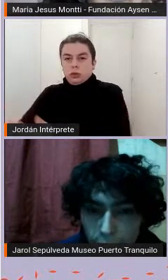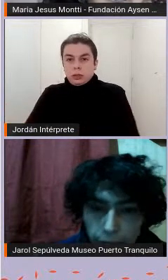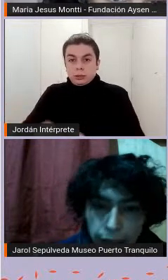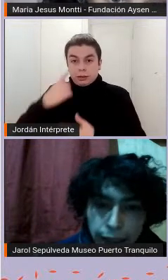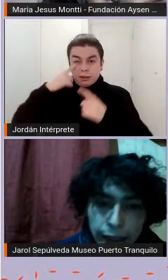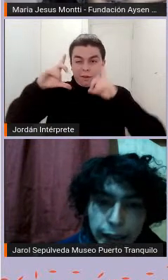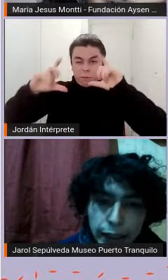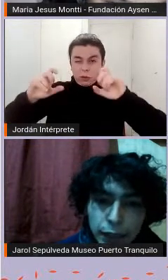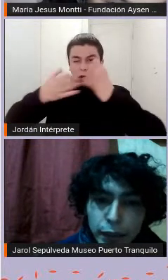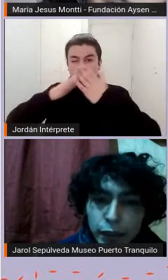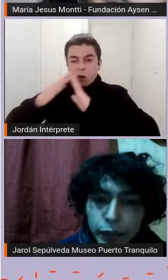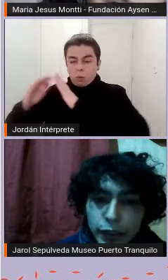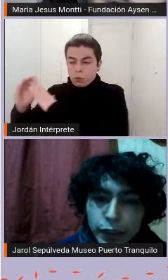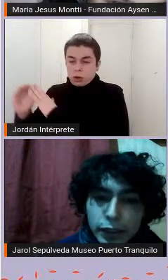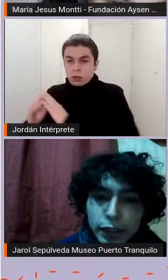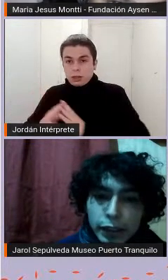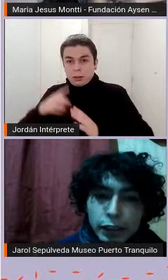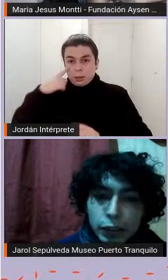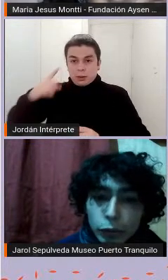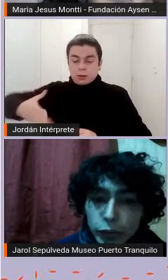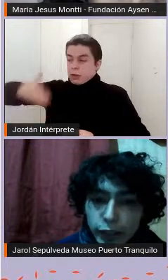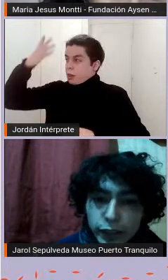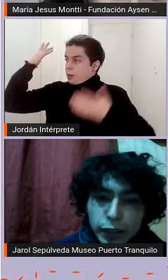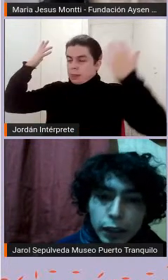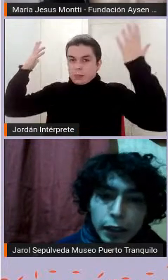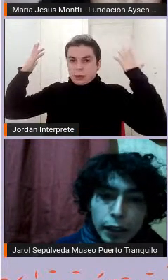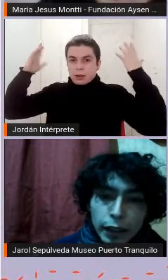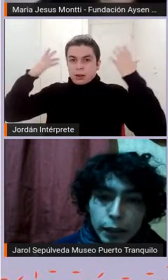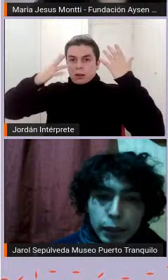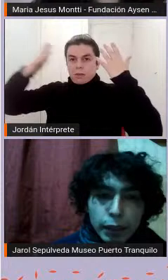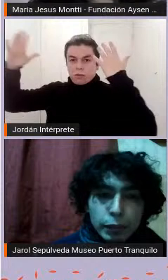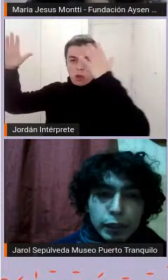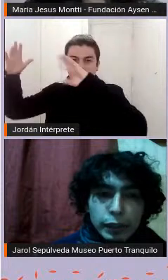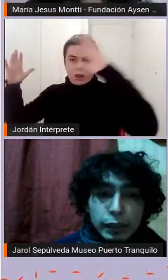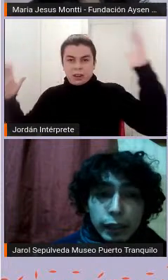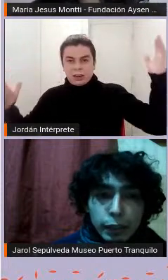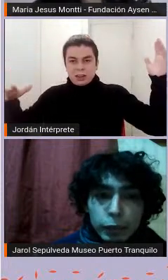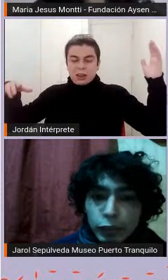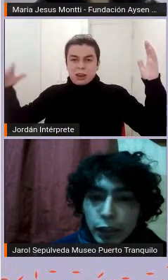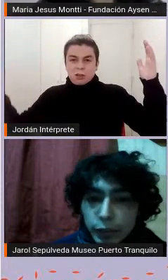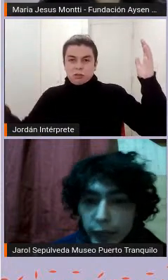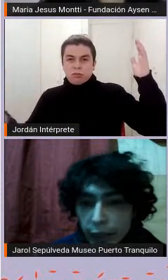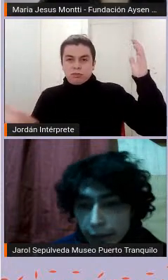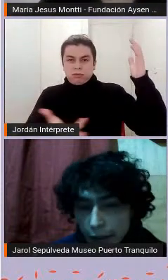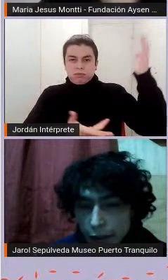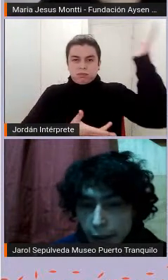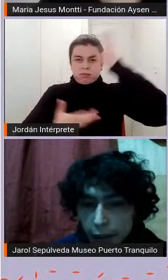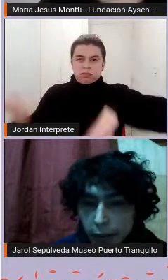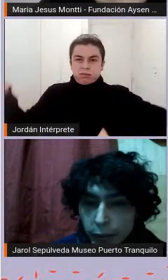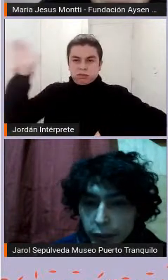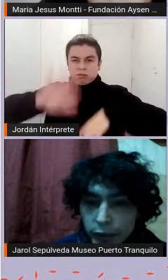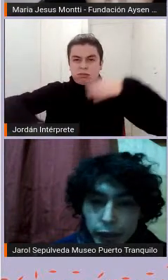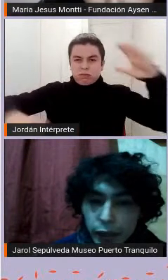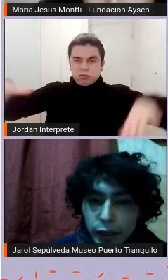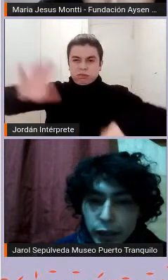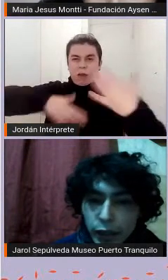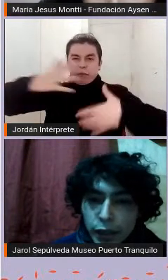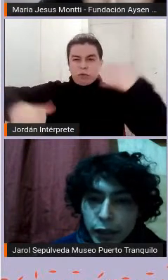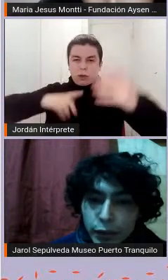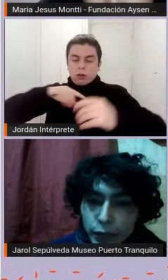ve la quema de bosque que se tuvo que hacer para poder instalar el poblado. En la siguiente imagen vemos